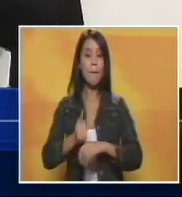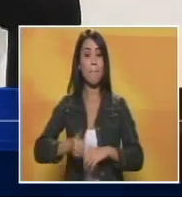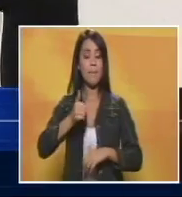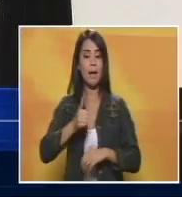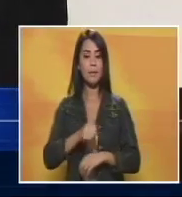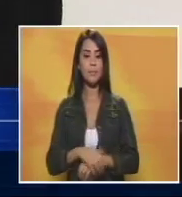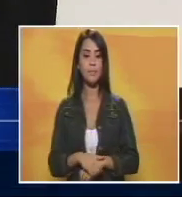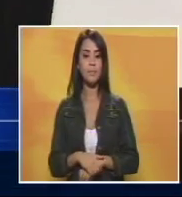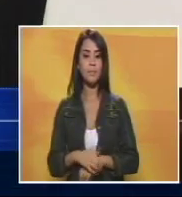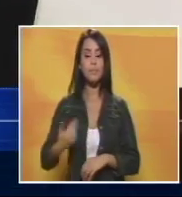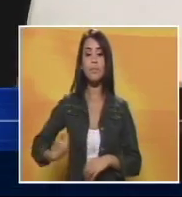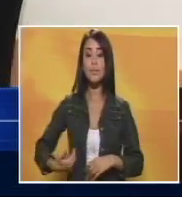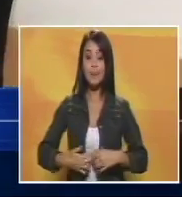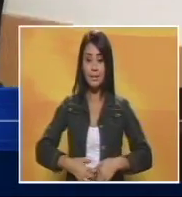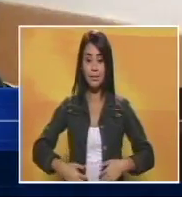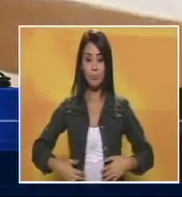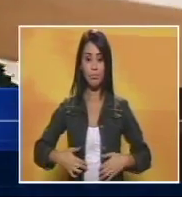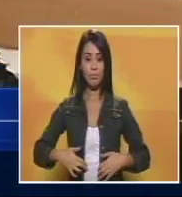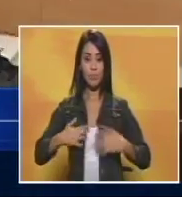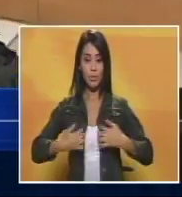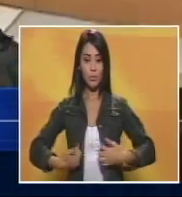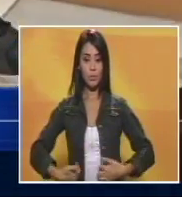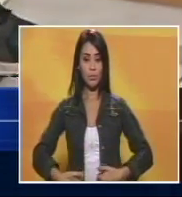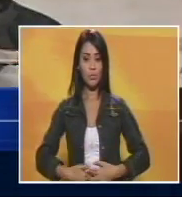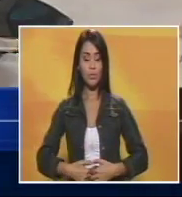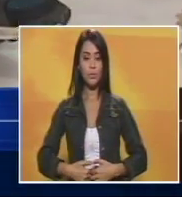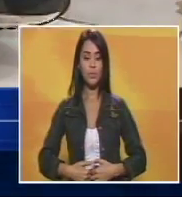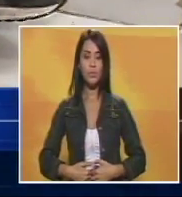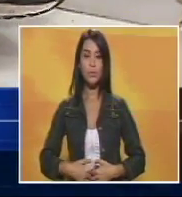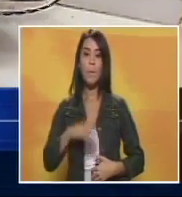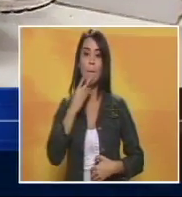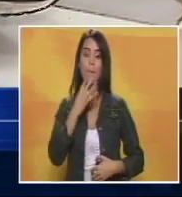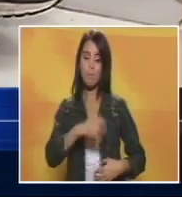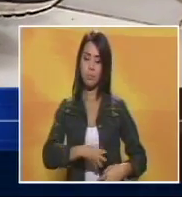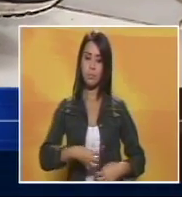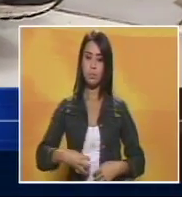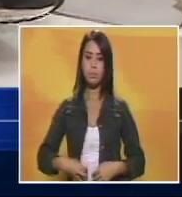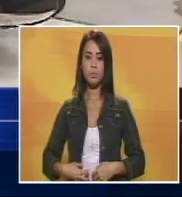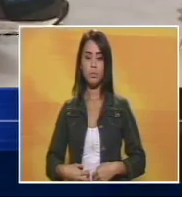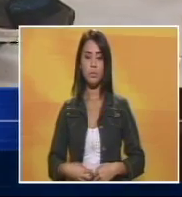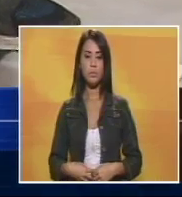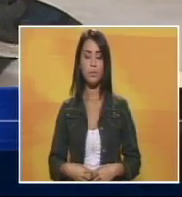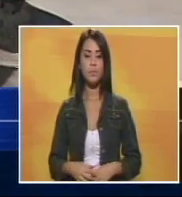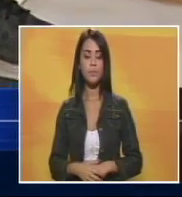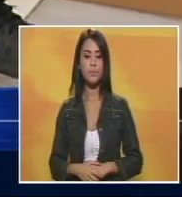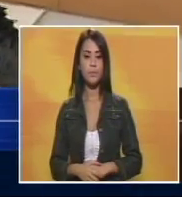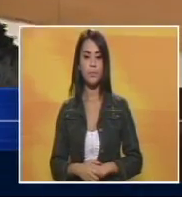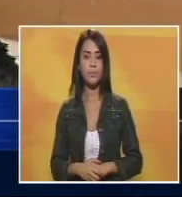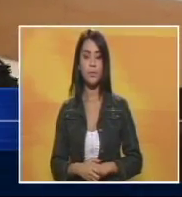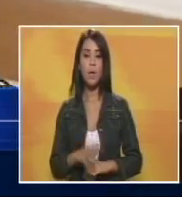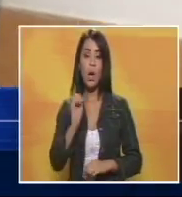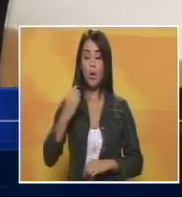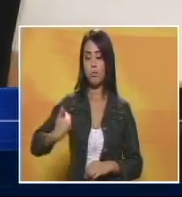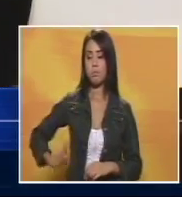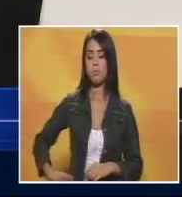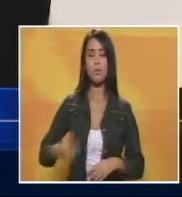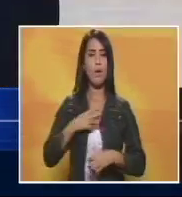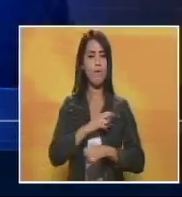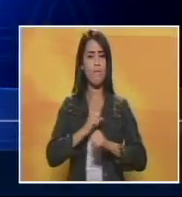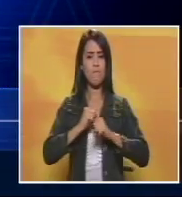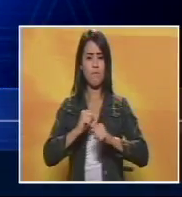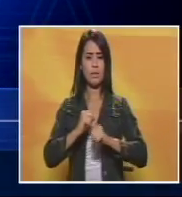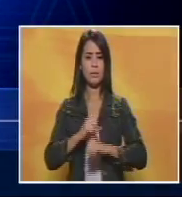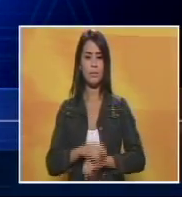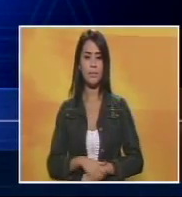es el núcleo del área abdominal, incluyendo la parte de cuadrado lumbar, lo que tenemos en la zona lumbar, con aumentar la fuerza es